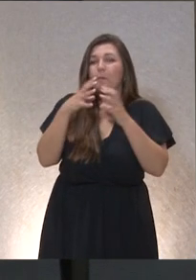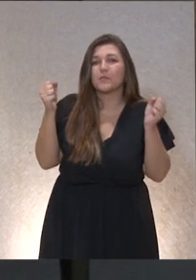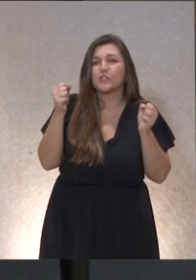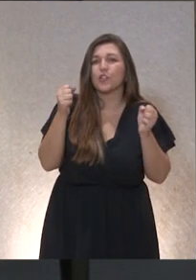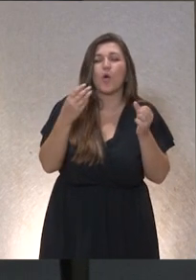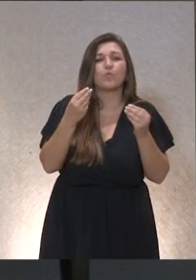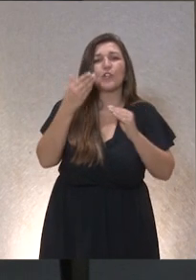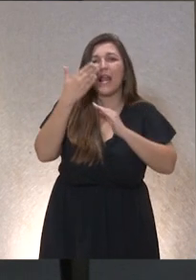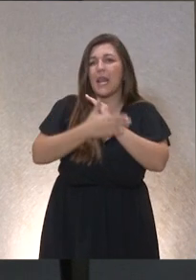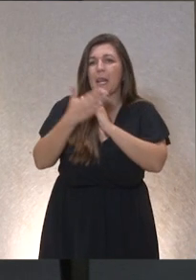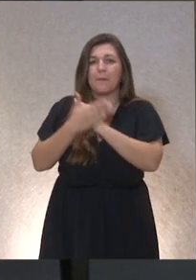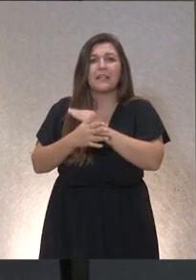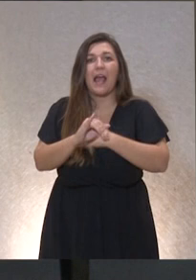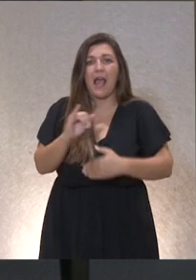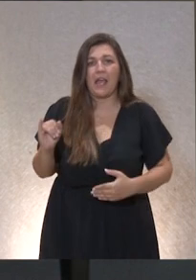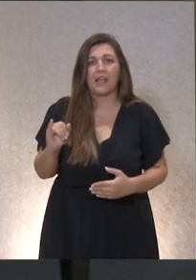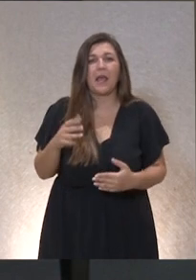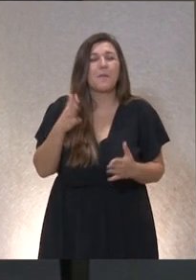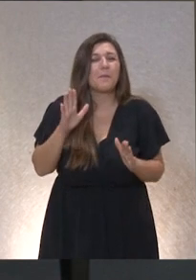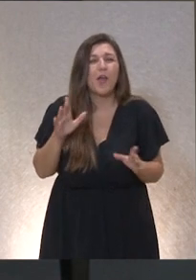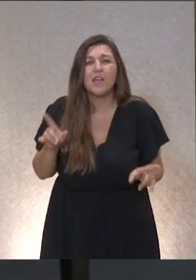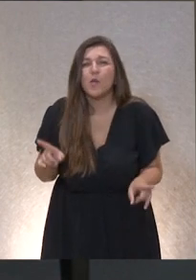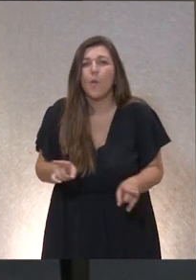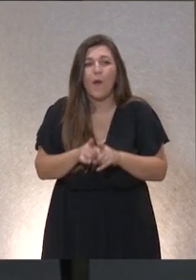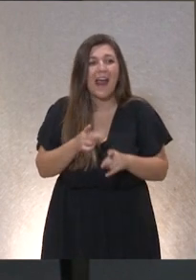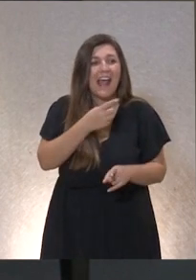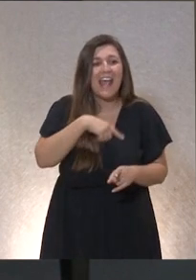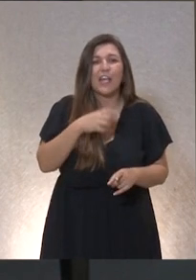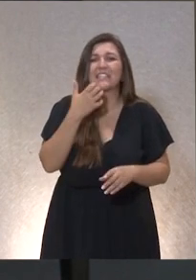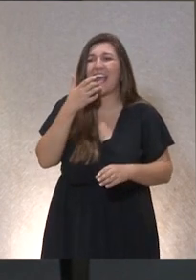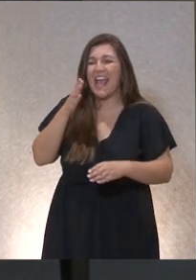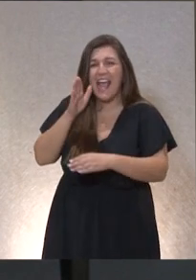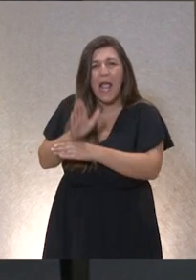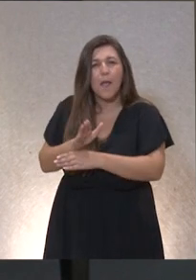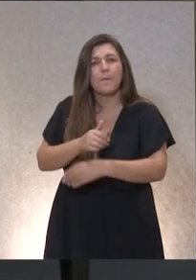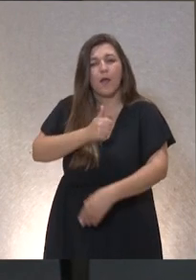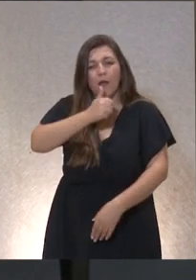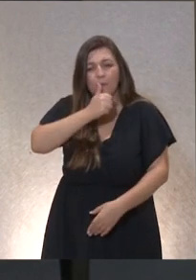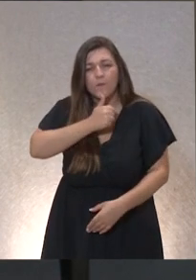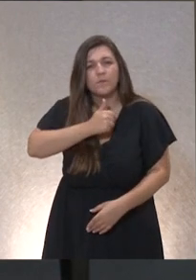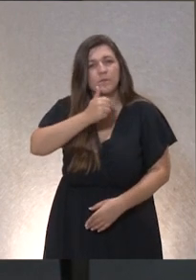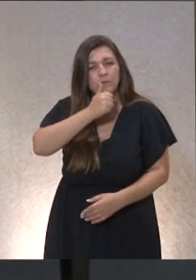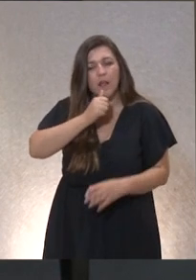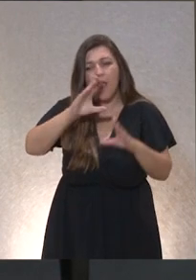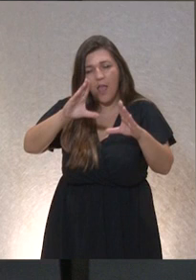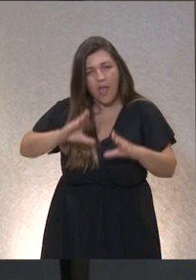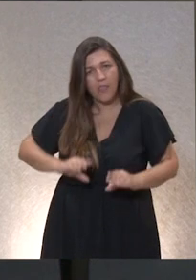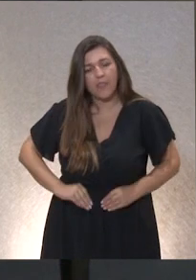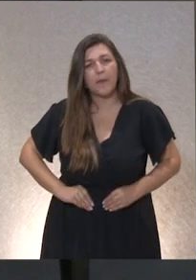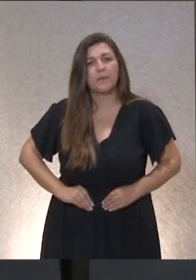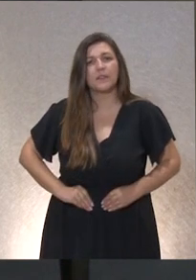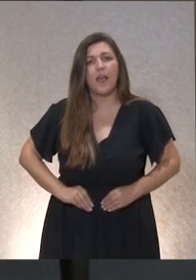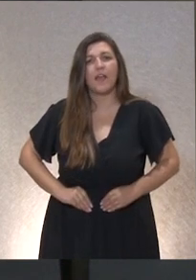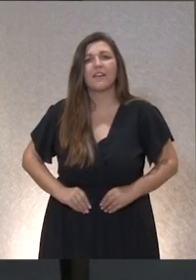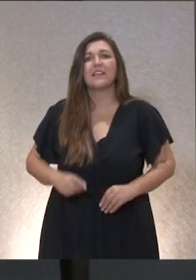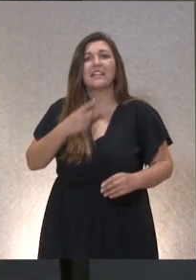muy limitada y a pesar de todo eso Ellos nos dieron un ejemp de resiliencia de aceptación y de apoyo